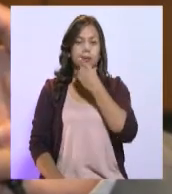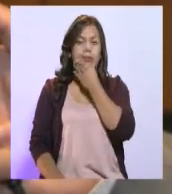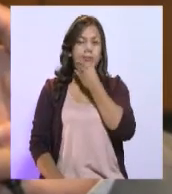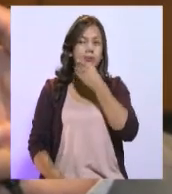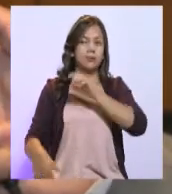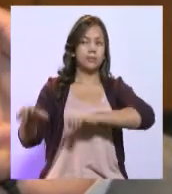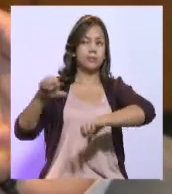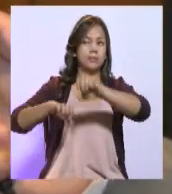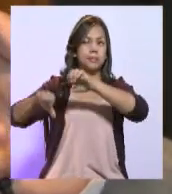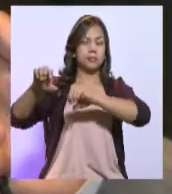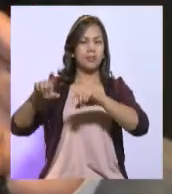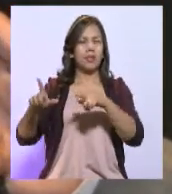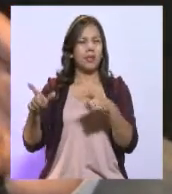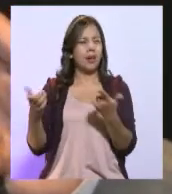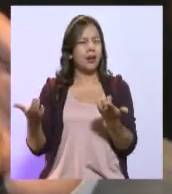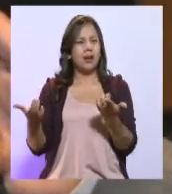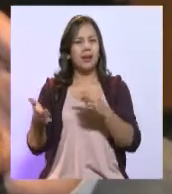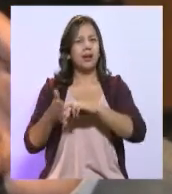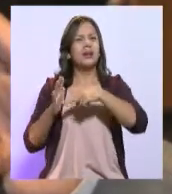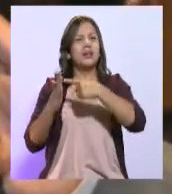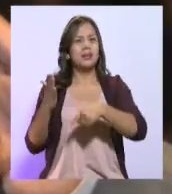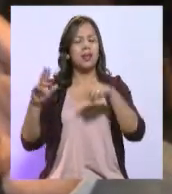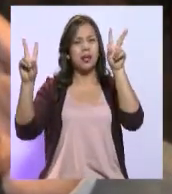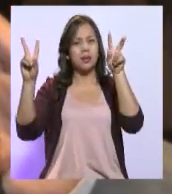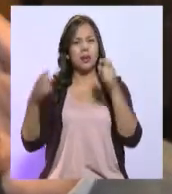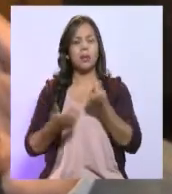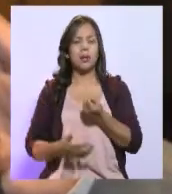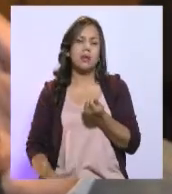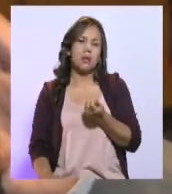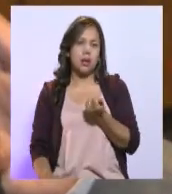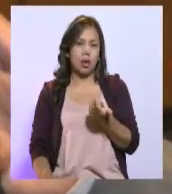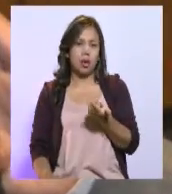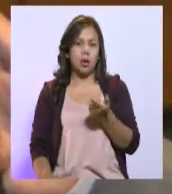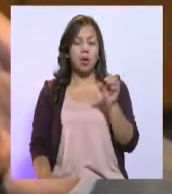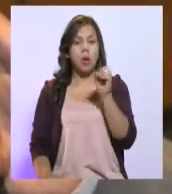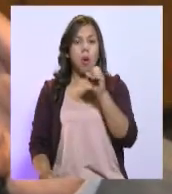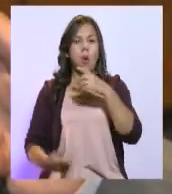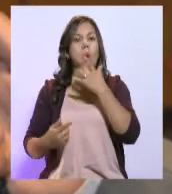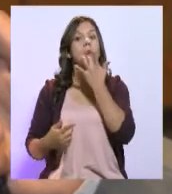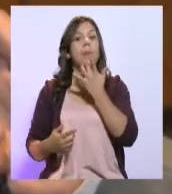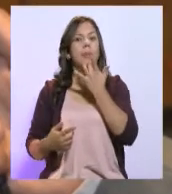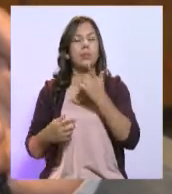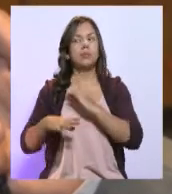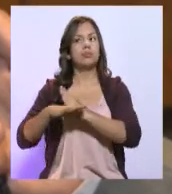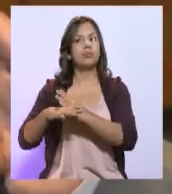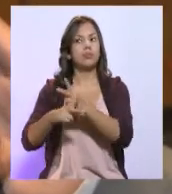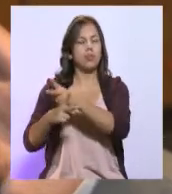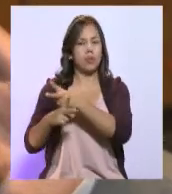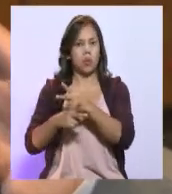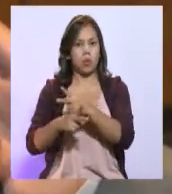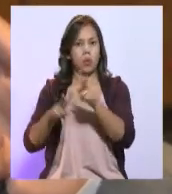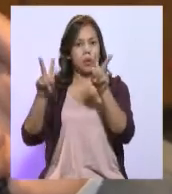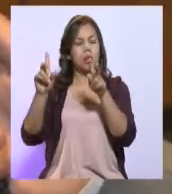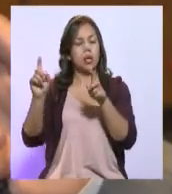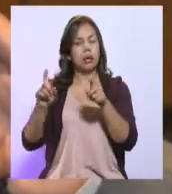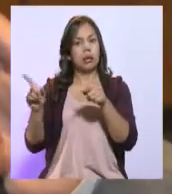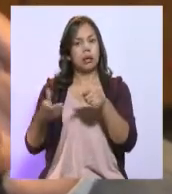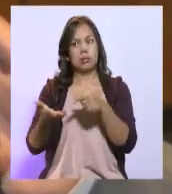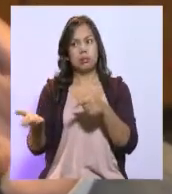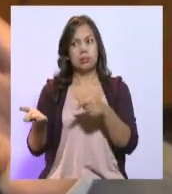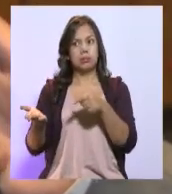prácticamente un asunto que tiene que ver con el tema monetario y no con el asunto de prevención directamente como debería ser el